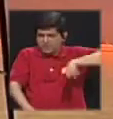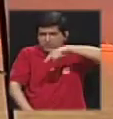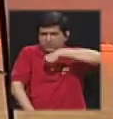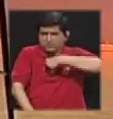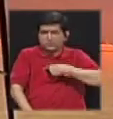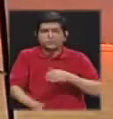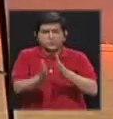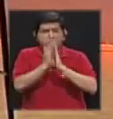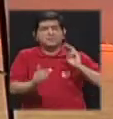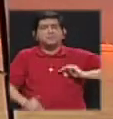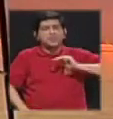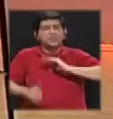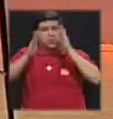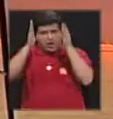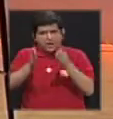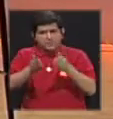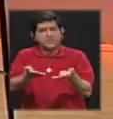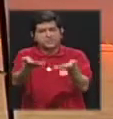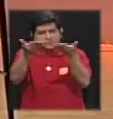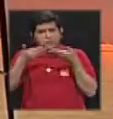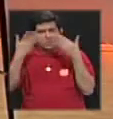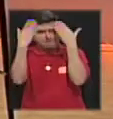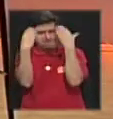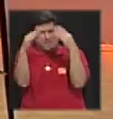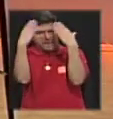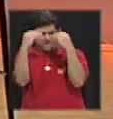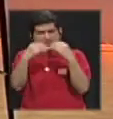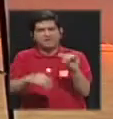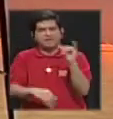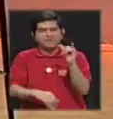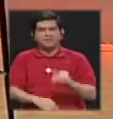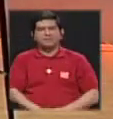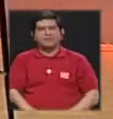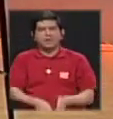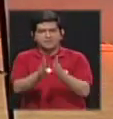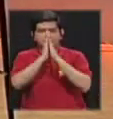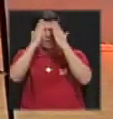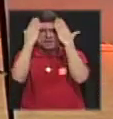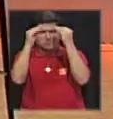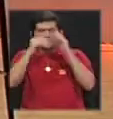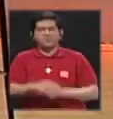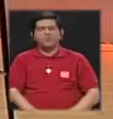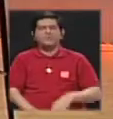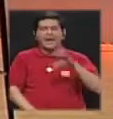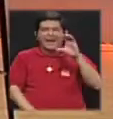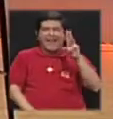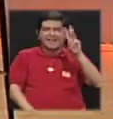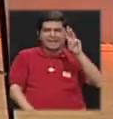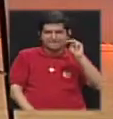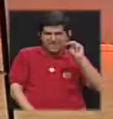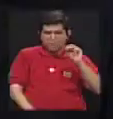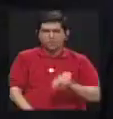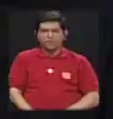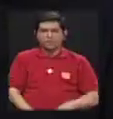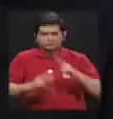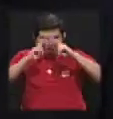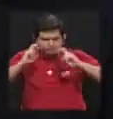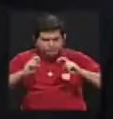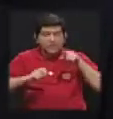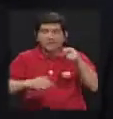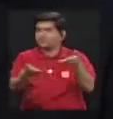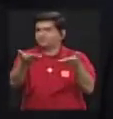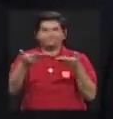Le solicito al ministro que me brinde esa información, que me brinde el informe de Cali Mayor para revisarlo y demás, uh-huh, y eso no se